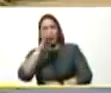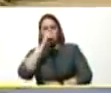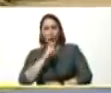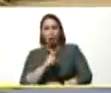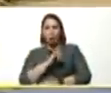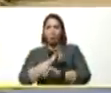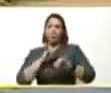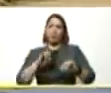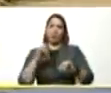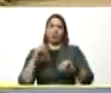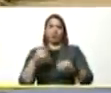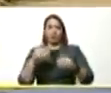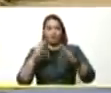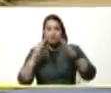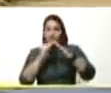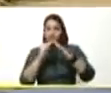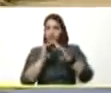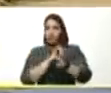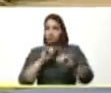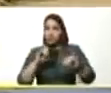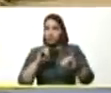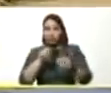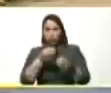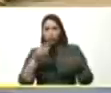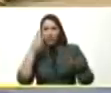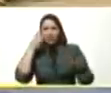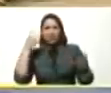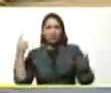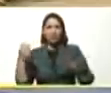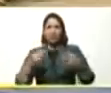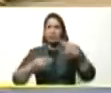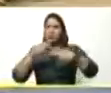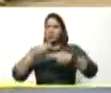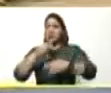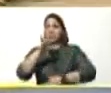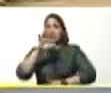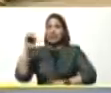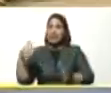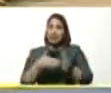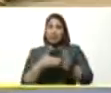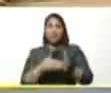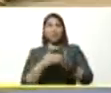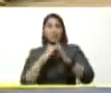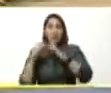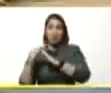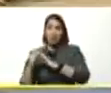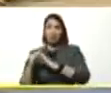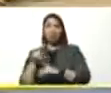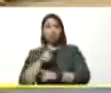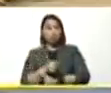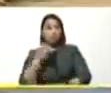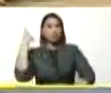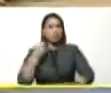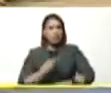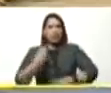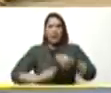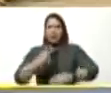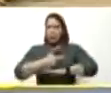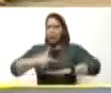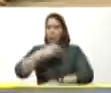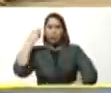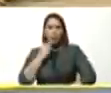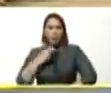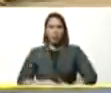la pieza. ¿Ustedes se imaginan qué es construir 500.000 viviendas? Eso es lo que hace el gobierno